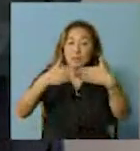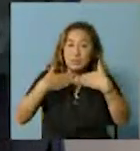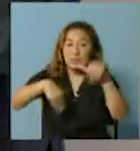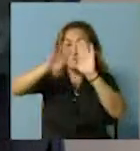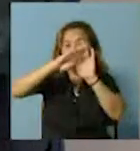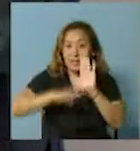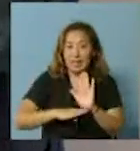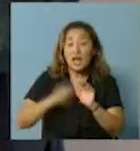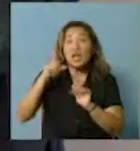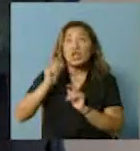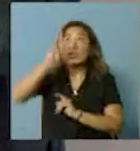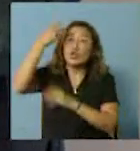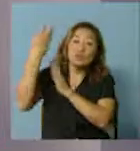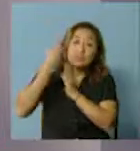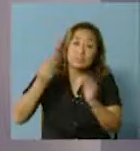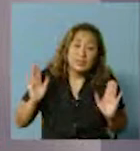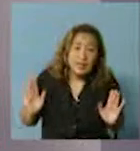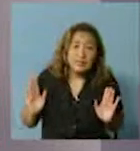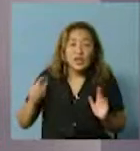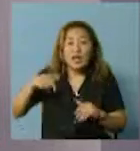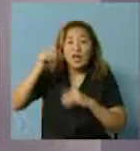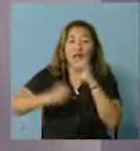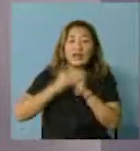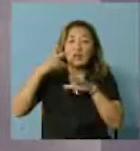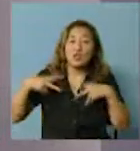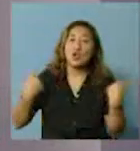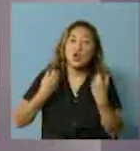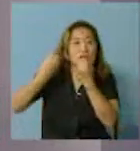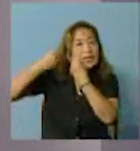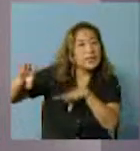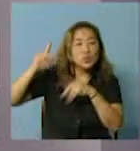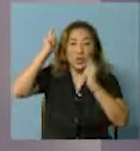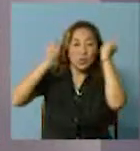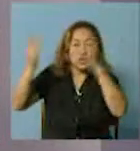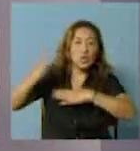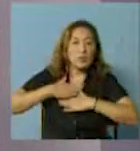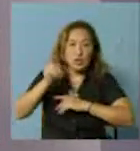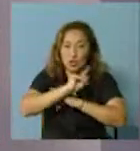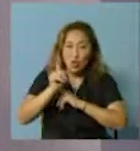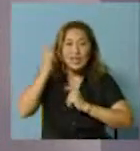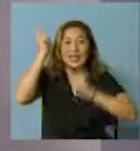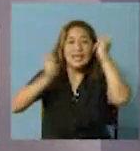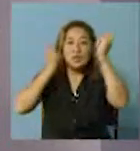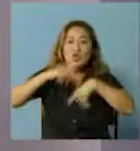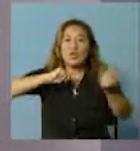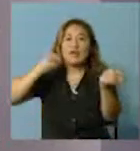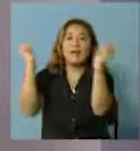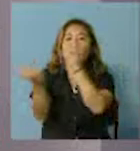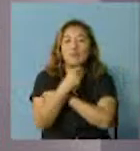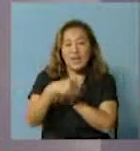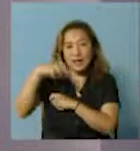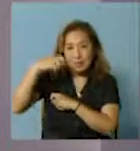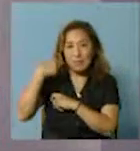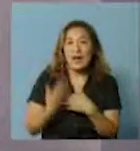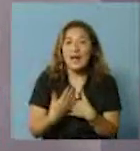dios dirá yo no soy de renunciar a mis sueños y el sueño de transformar la ciudad donde nací y